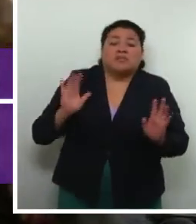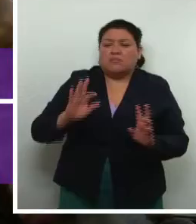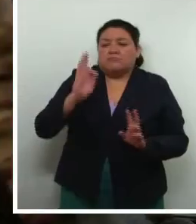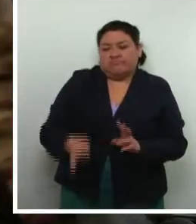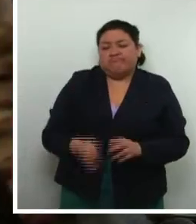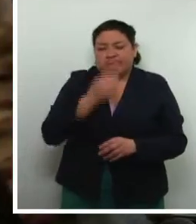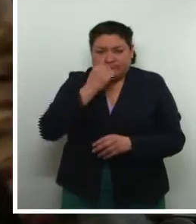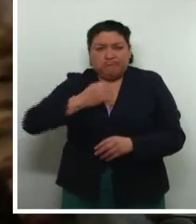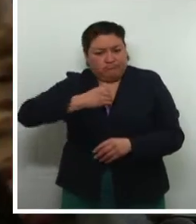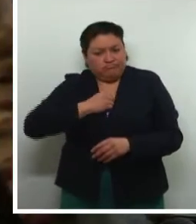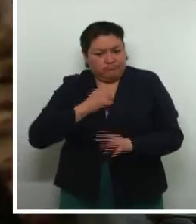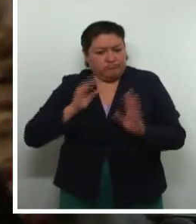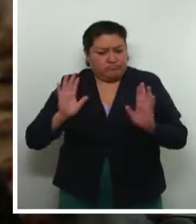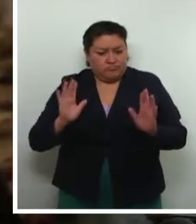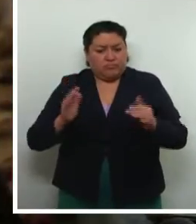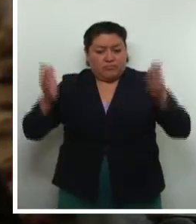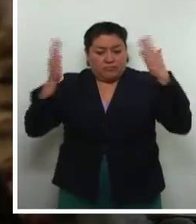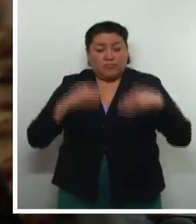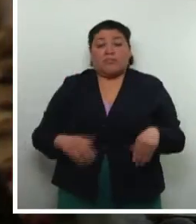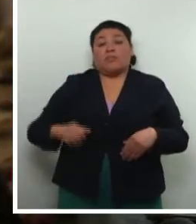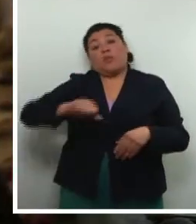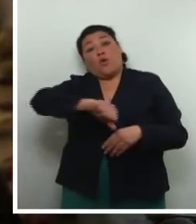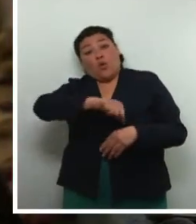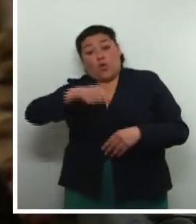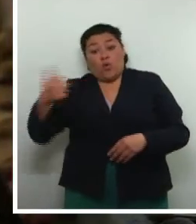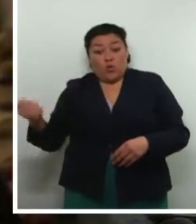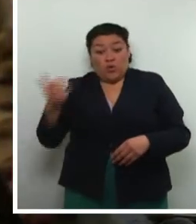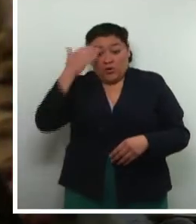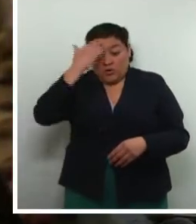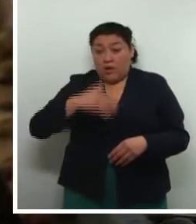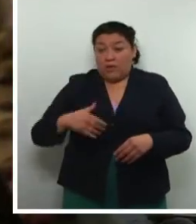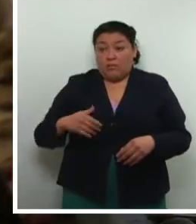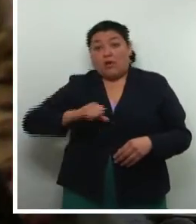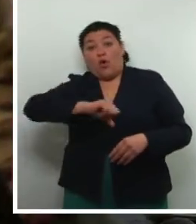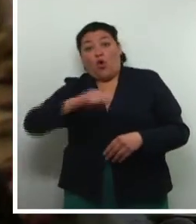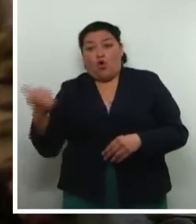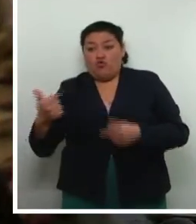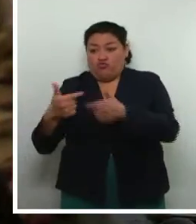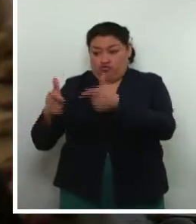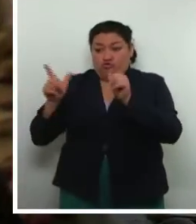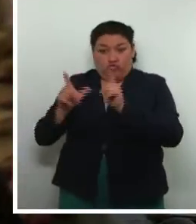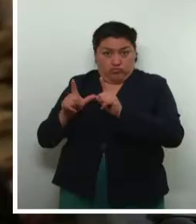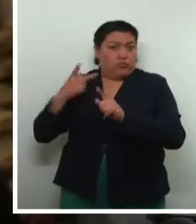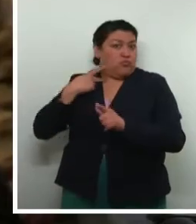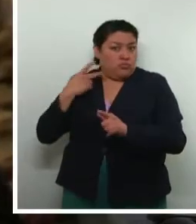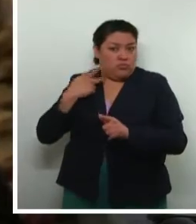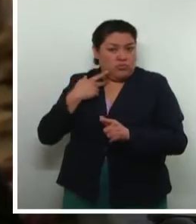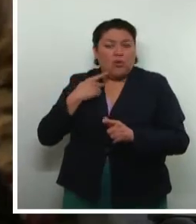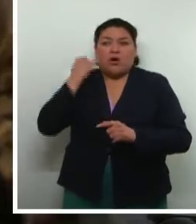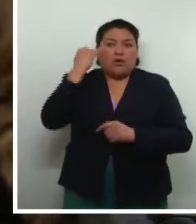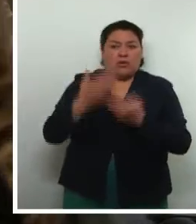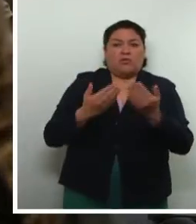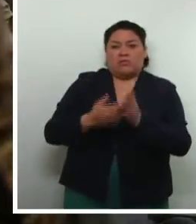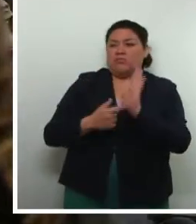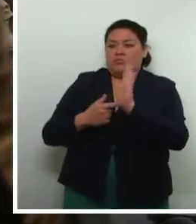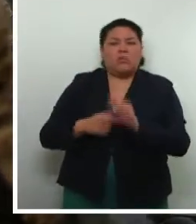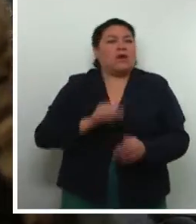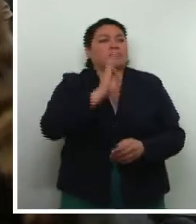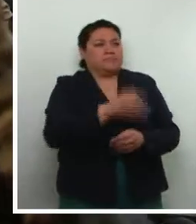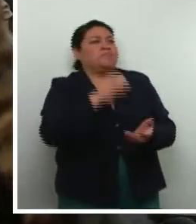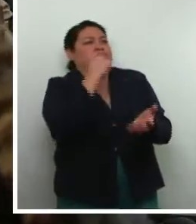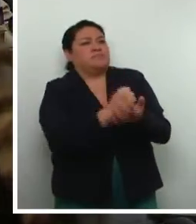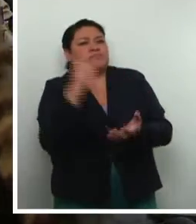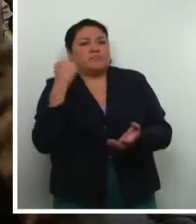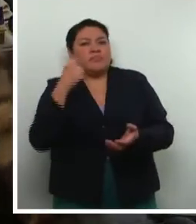también hemos reconocido que se ha aceptado por otros grupos parlamentarios ceder para poder